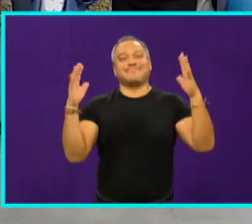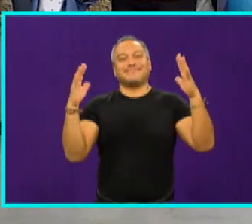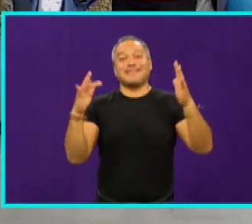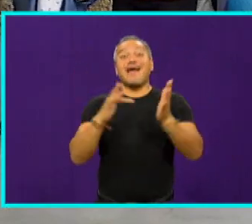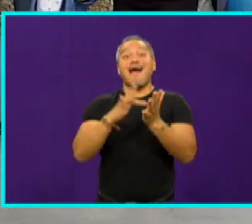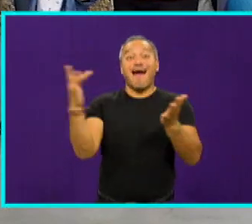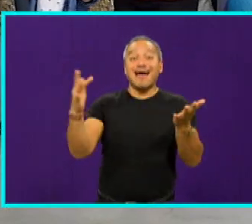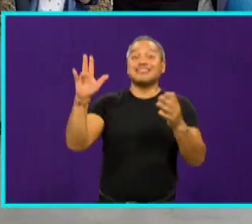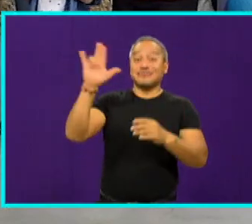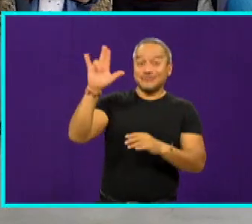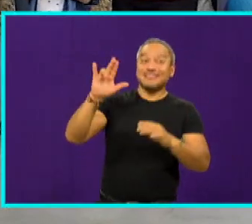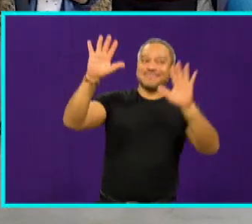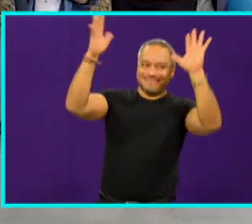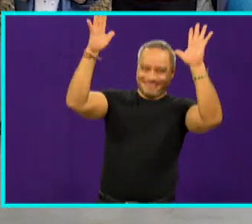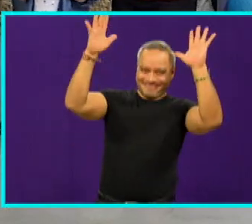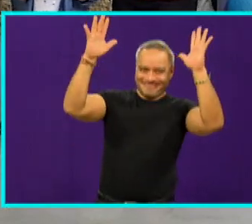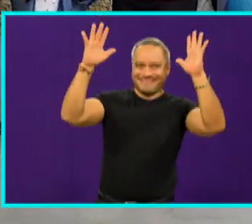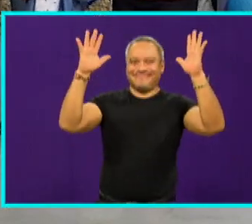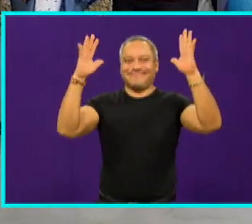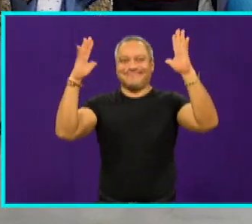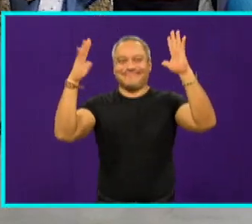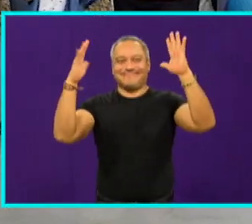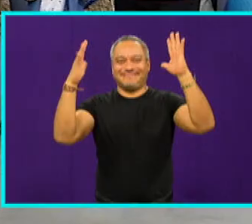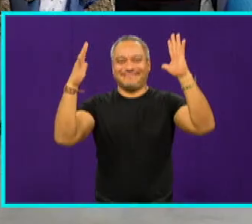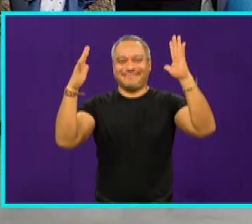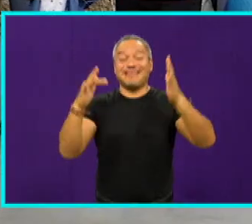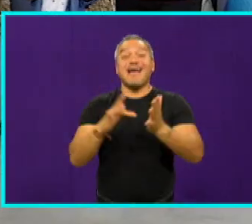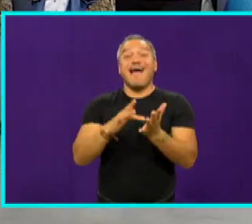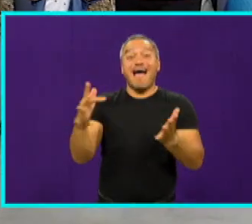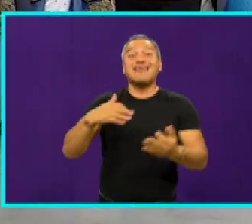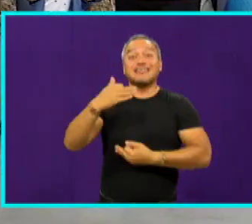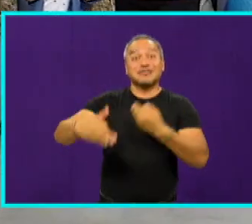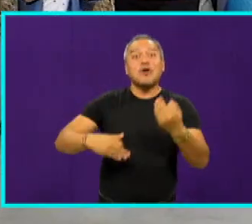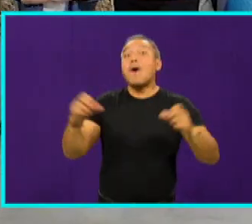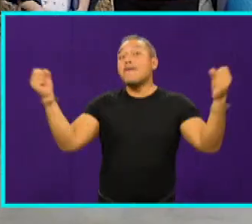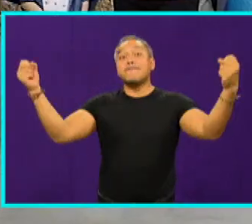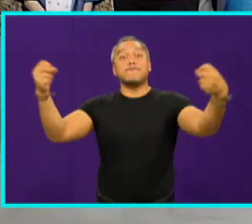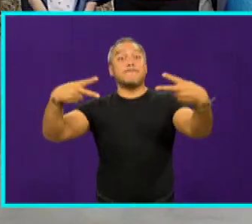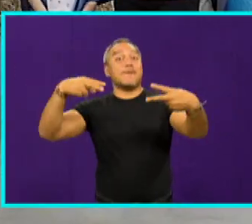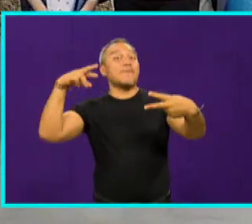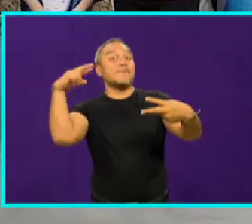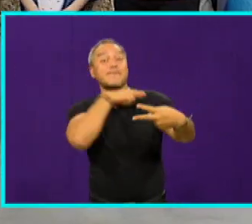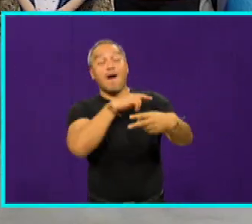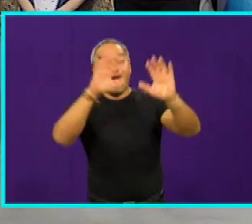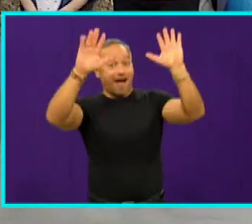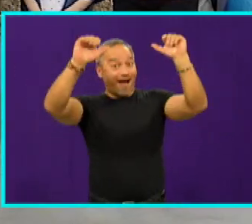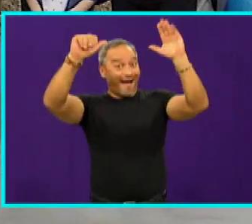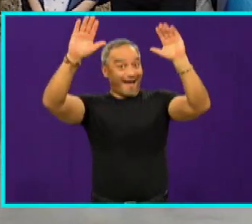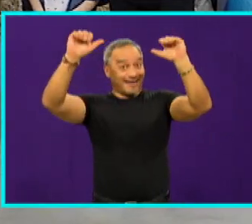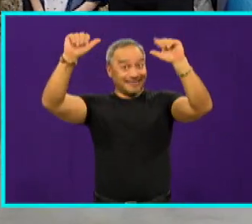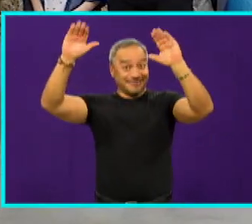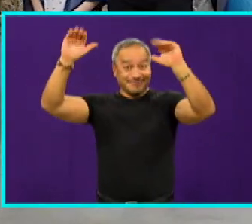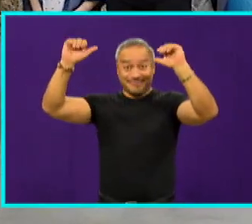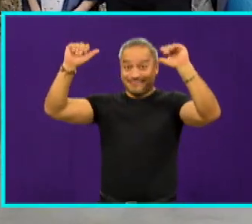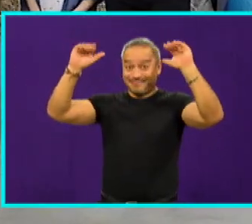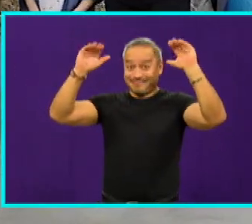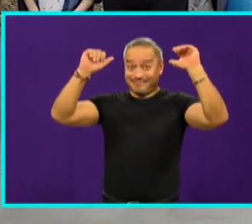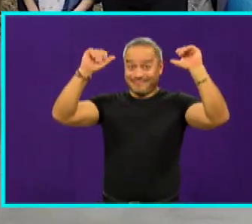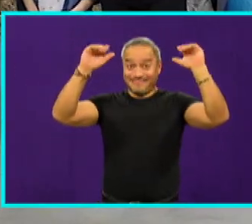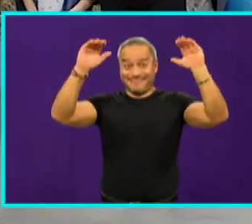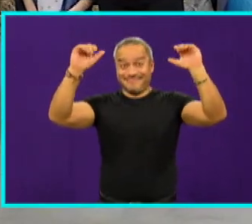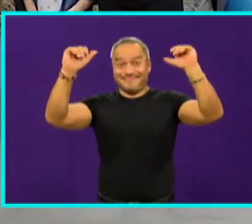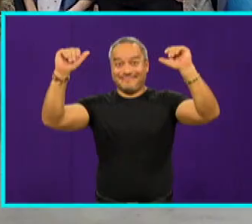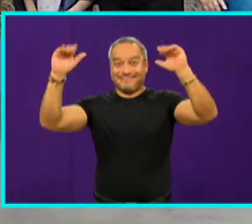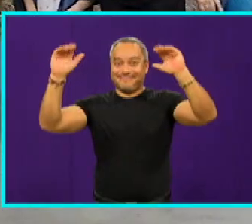gracias, maestro Ulises. Muchas gracias y a todo el staff. ¡Ya nos vamos! ¡Nos vemos! ¡Adiós! Y en